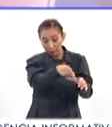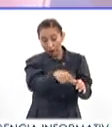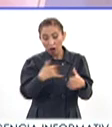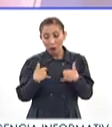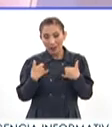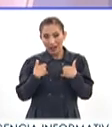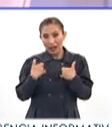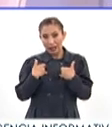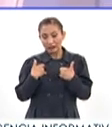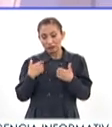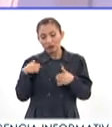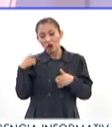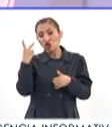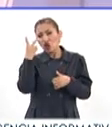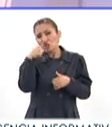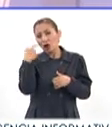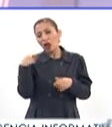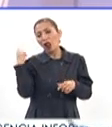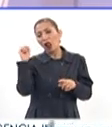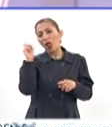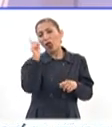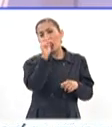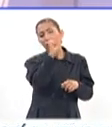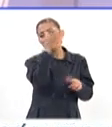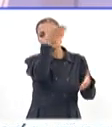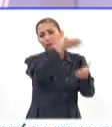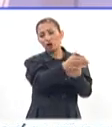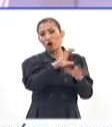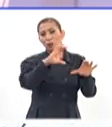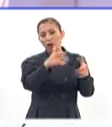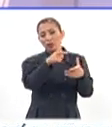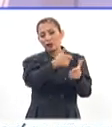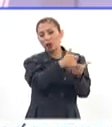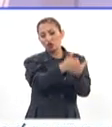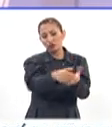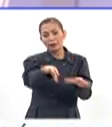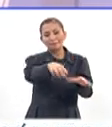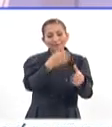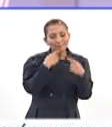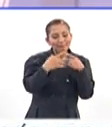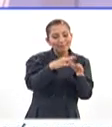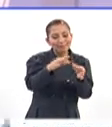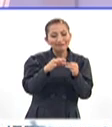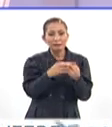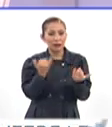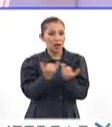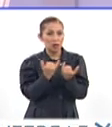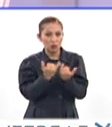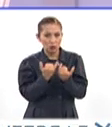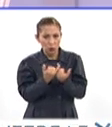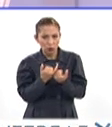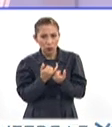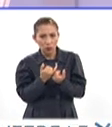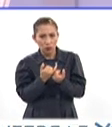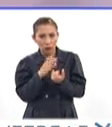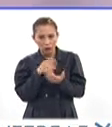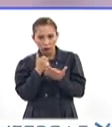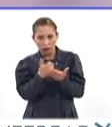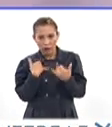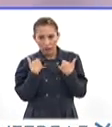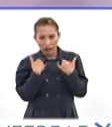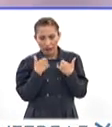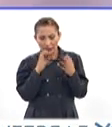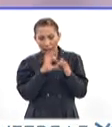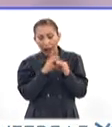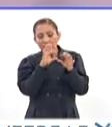los chicos de Reforma caminan 2 horas para llegar a una comunidad y ayudar a los chicos de esa comunidad. Entonces es como... Igual ayudan a los chicos